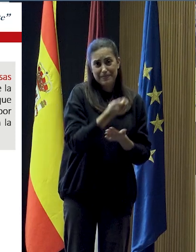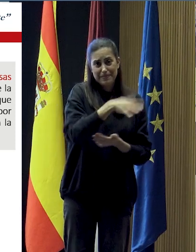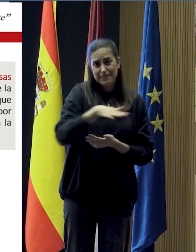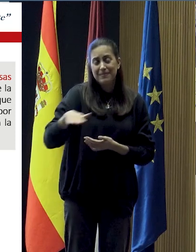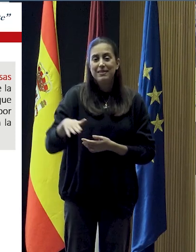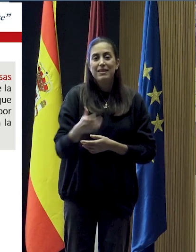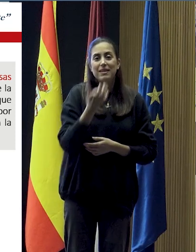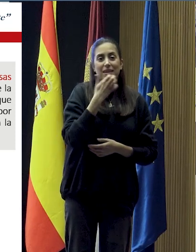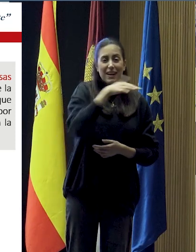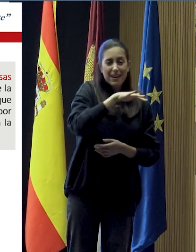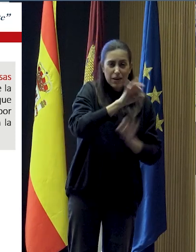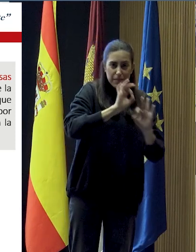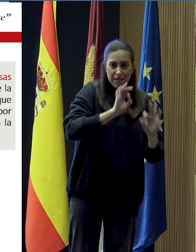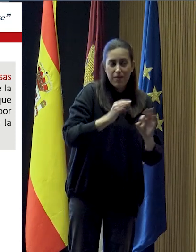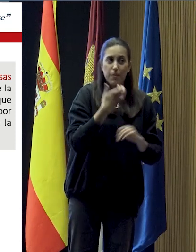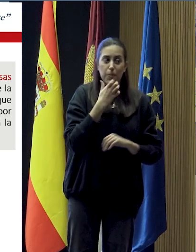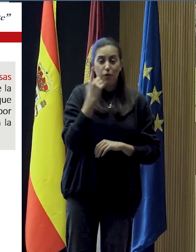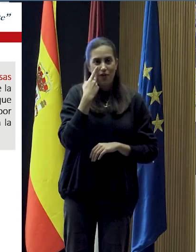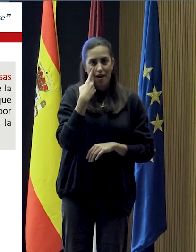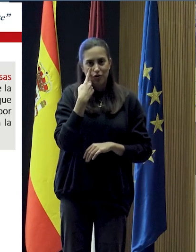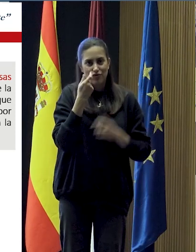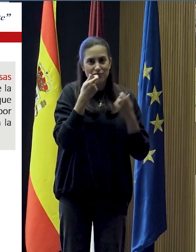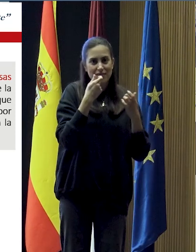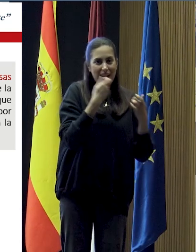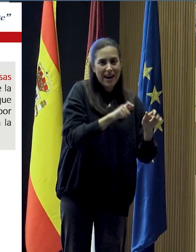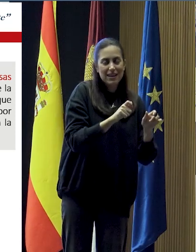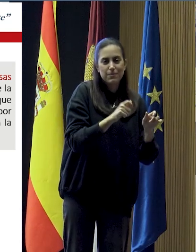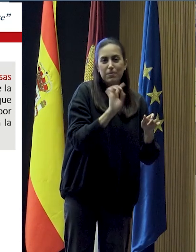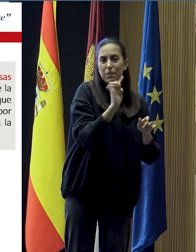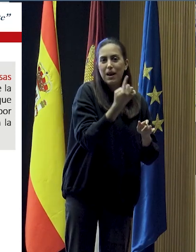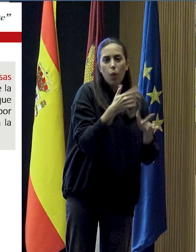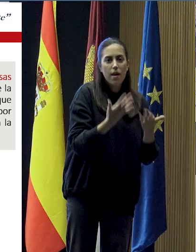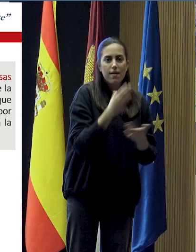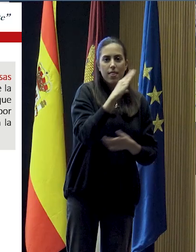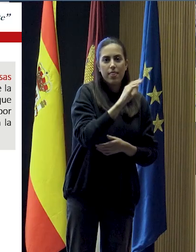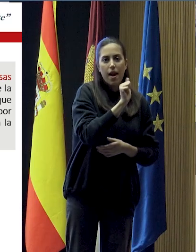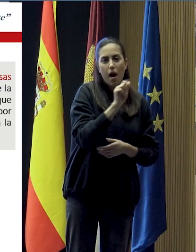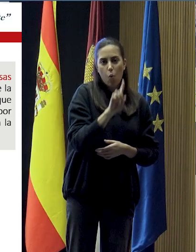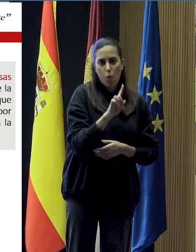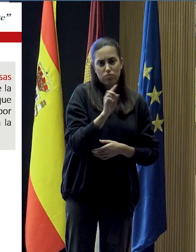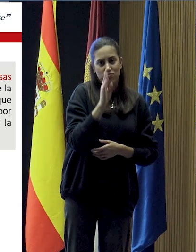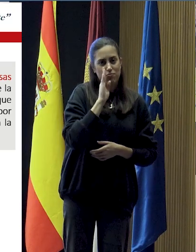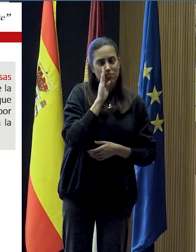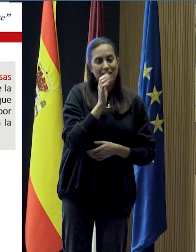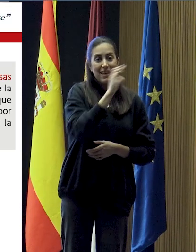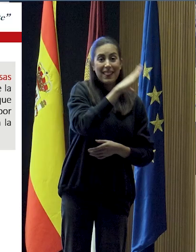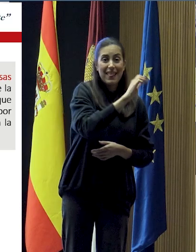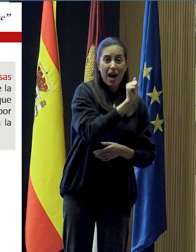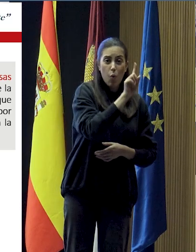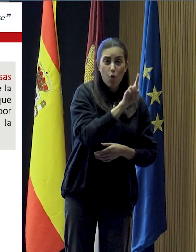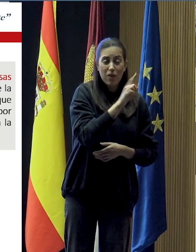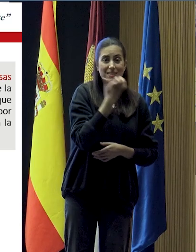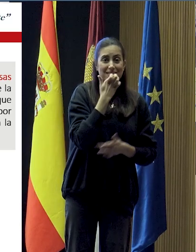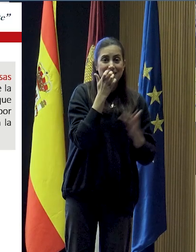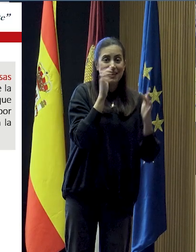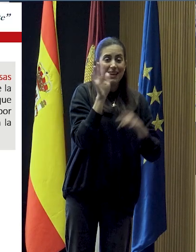región determinada. Fijaros, ahí las primeras áreas es CA1, esa que os decía antes. Entonces, cuando CA1 empieza a perder